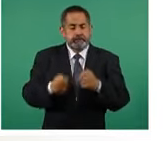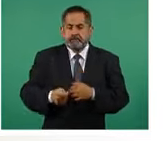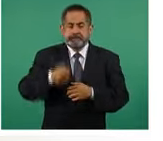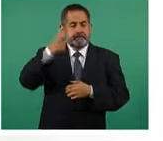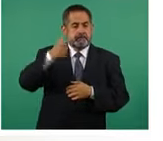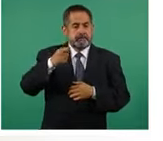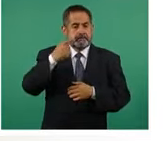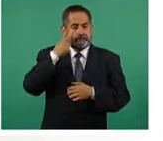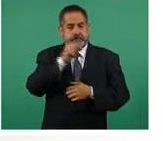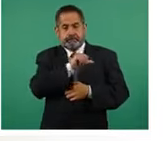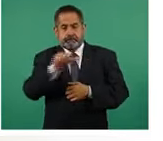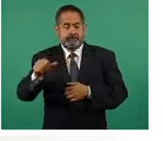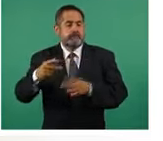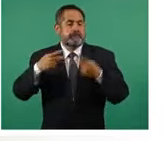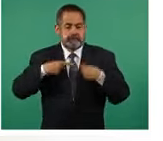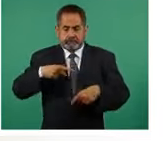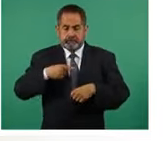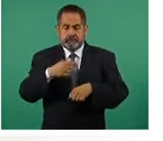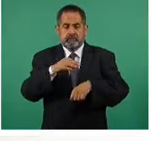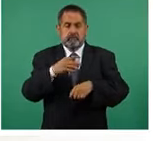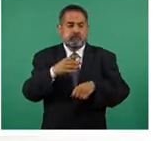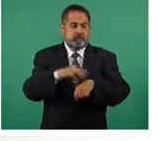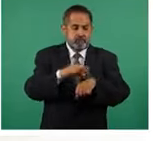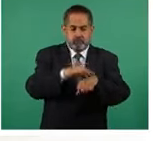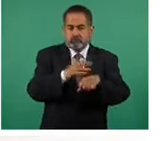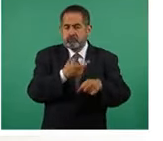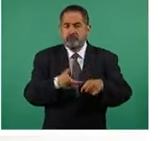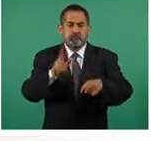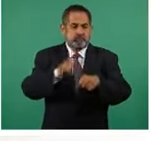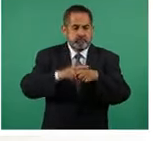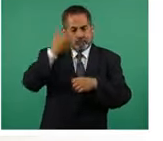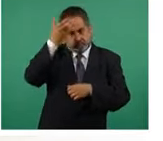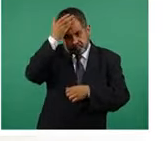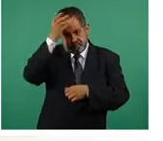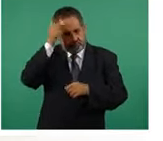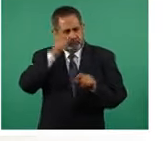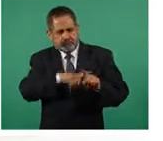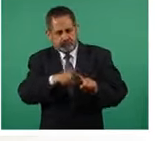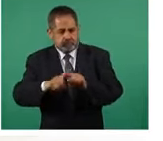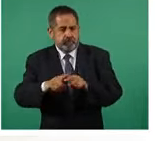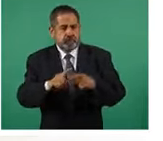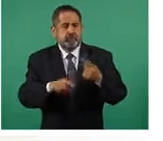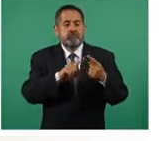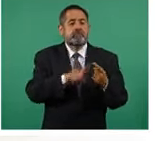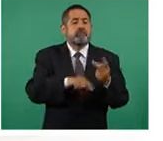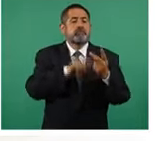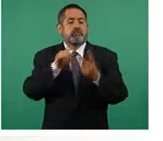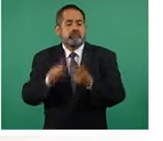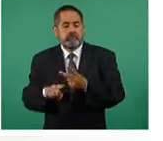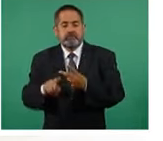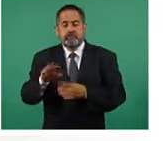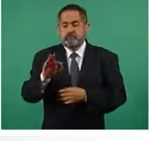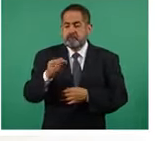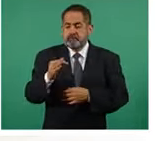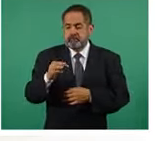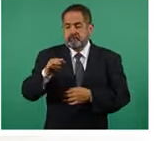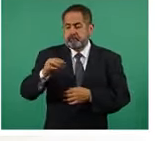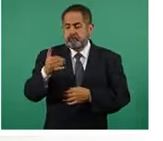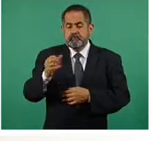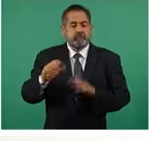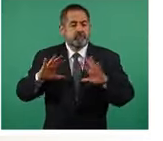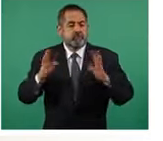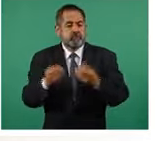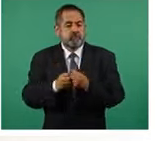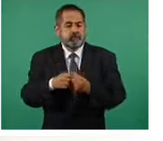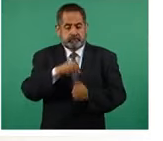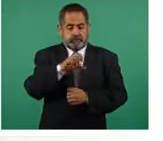de personal de salud de primera, después de segunda línea, y después en febrero y mayo con la cobertura de 60